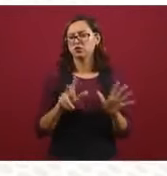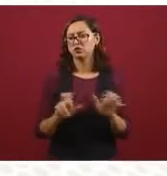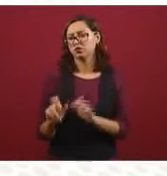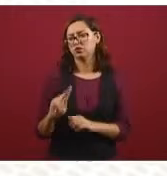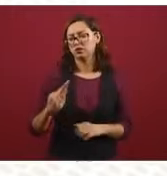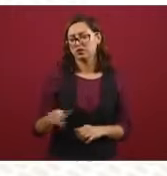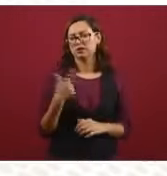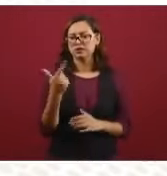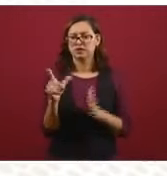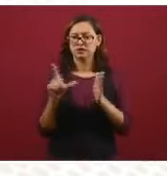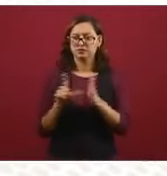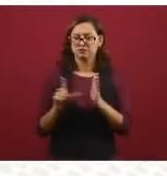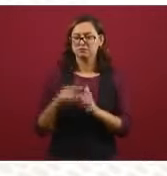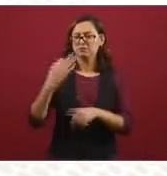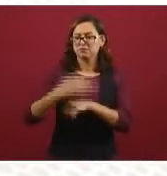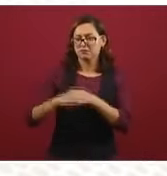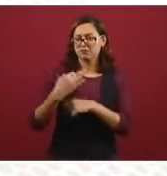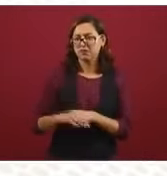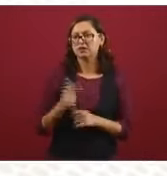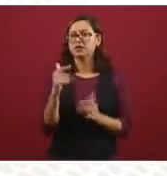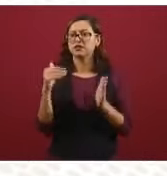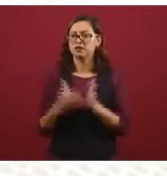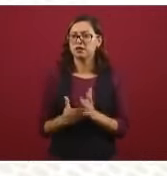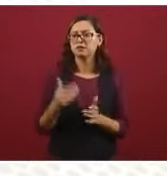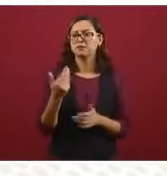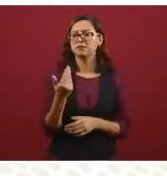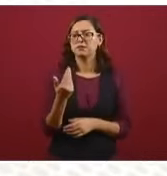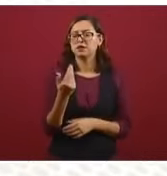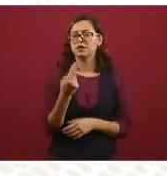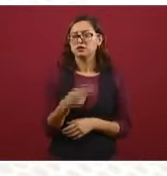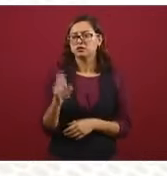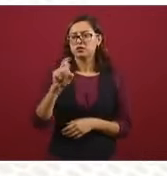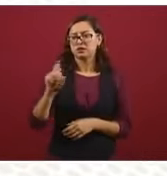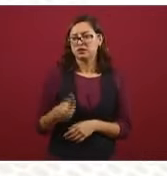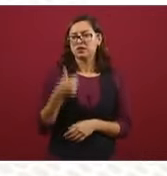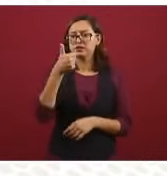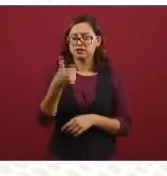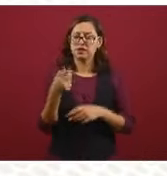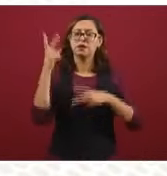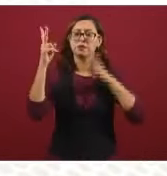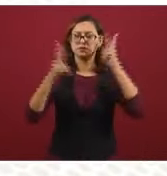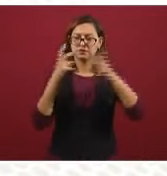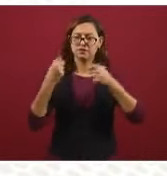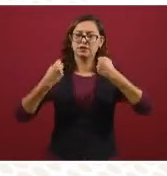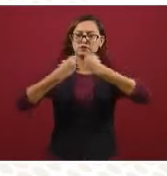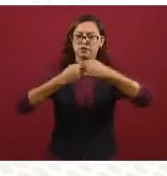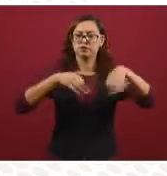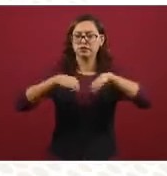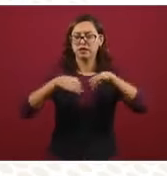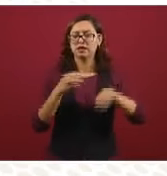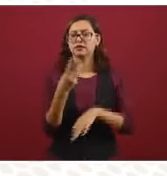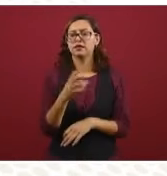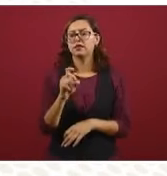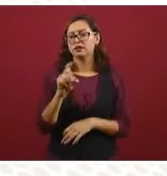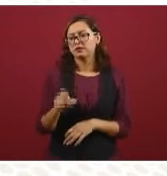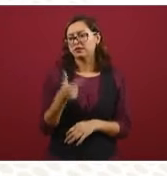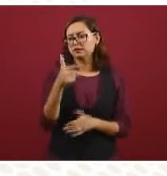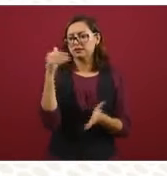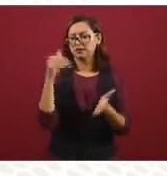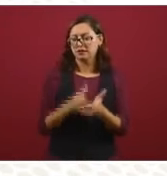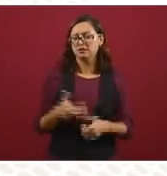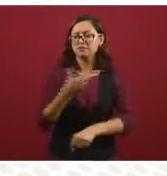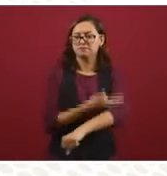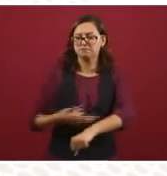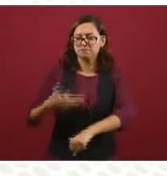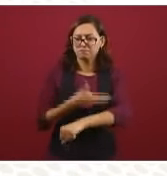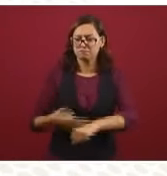53.887 tarjetas de visitante regional, 7.236 tarjetas de visitante trabajador fronterizo, 37.563